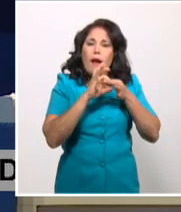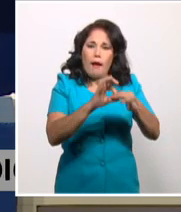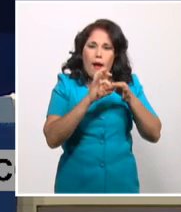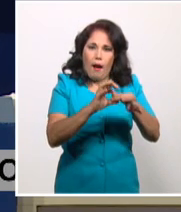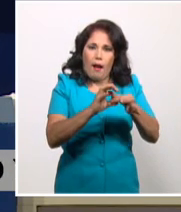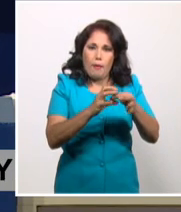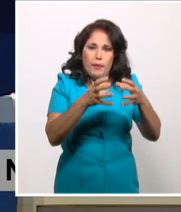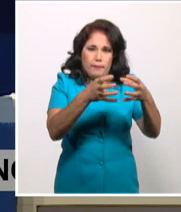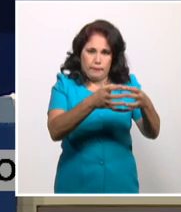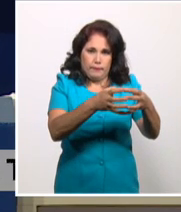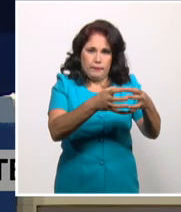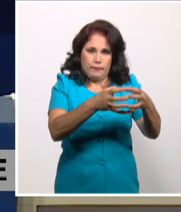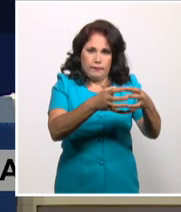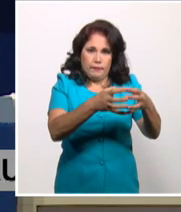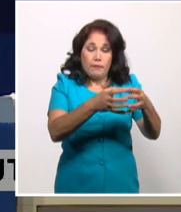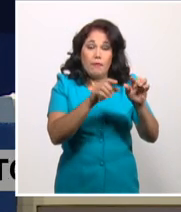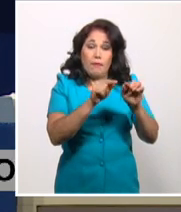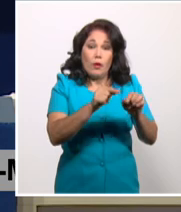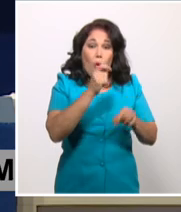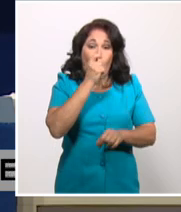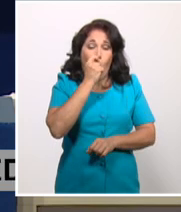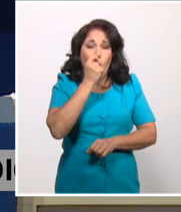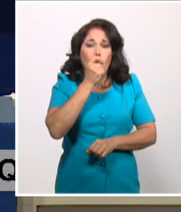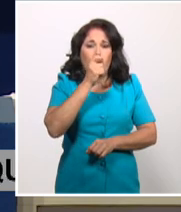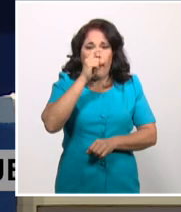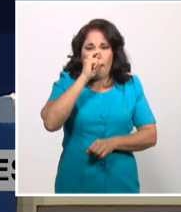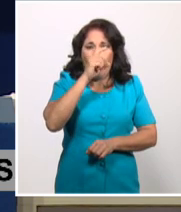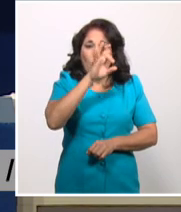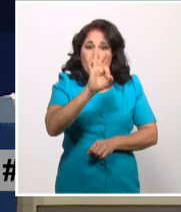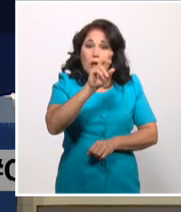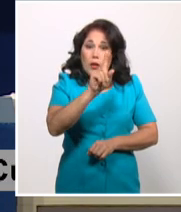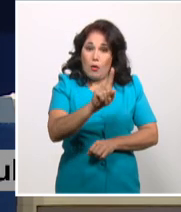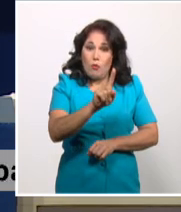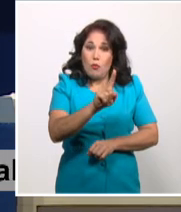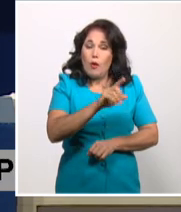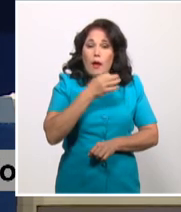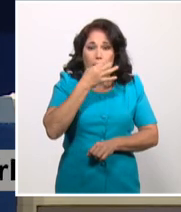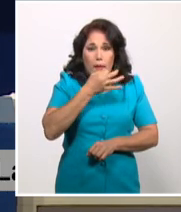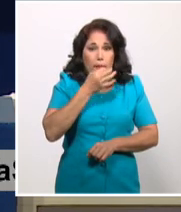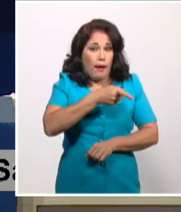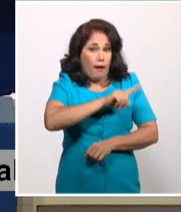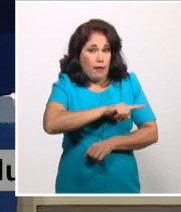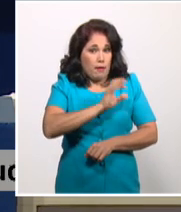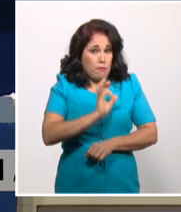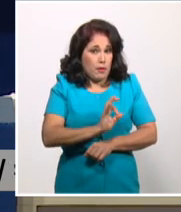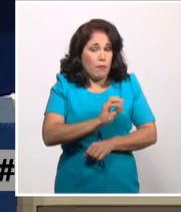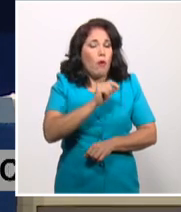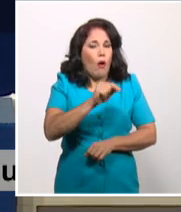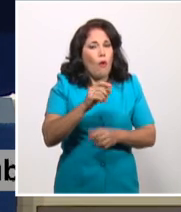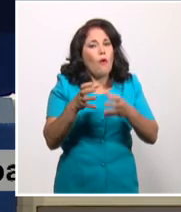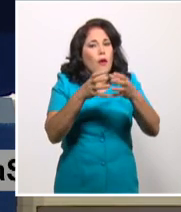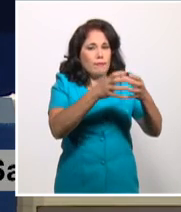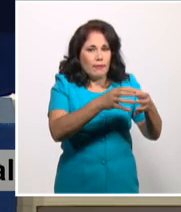grave. Está el paciente cubano de 81 años de edad, que ya lo mencionamos en el día de ayer, que se encuentra ingresado en la Isla de la